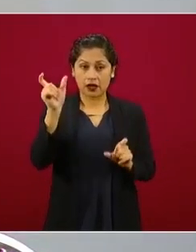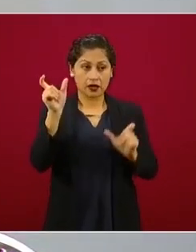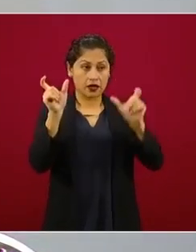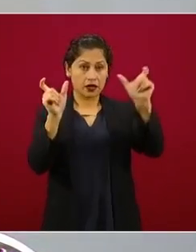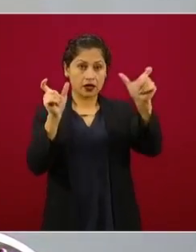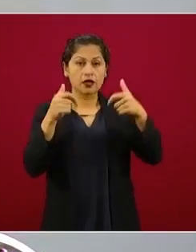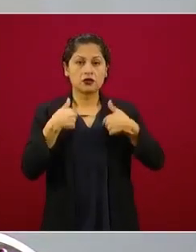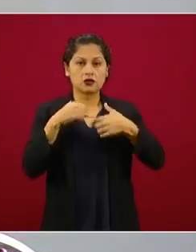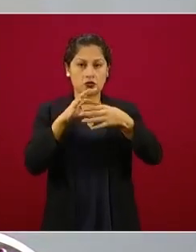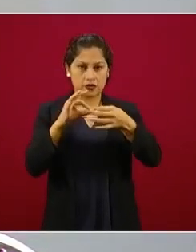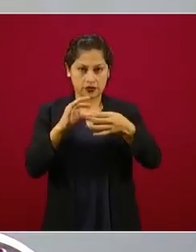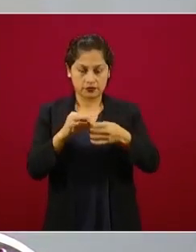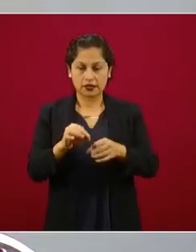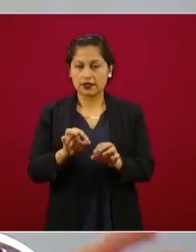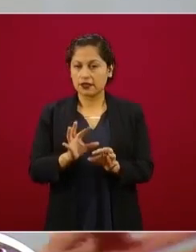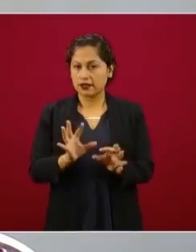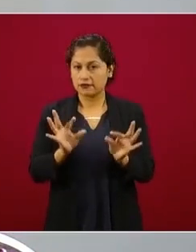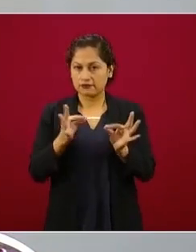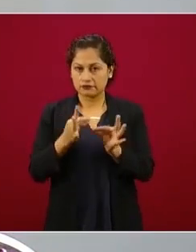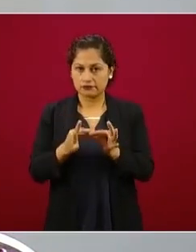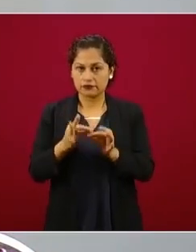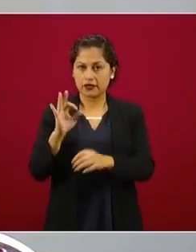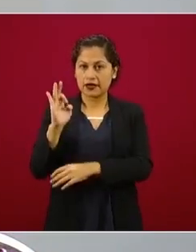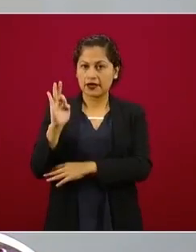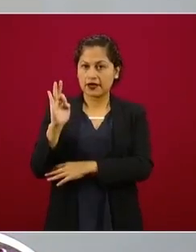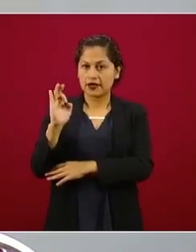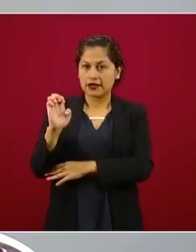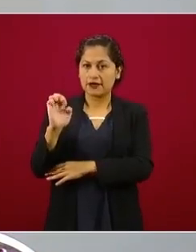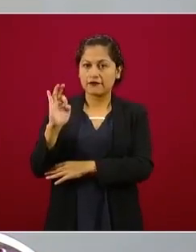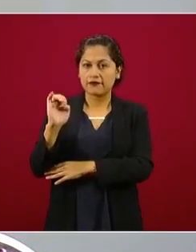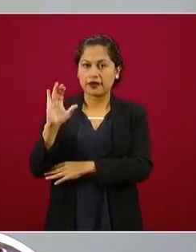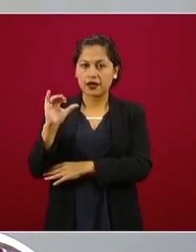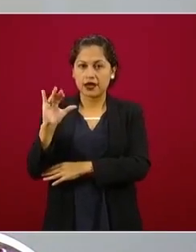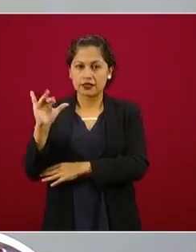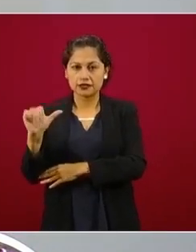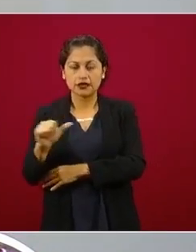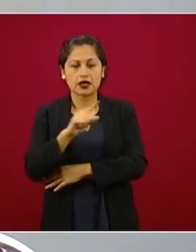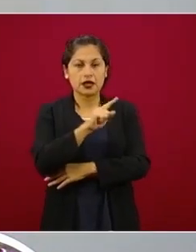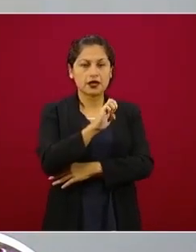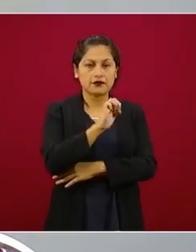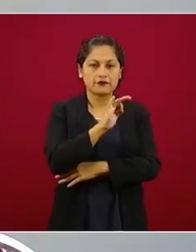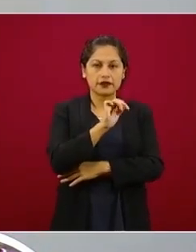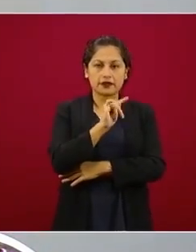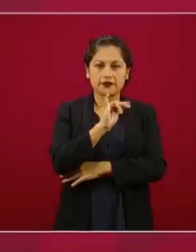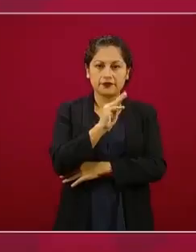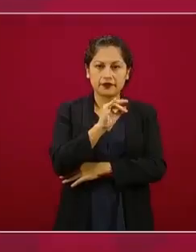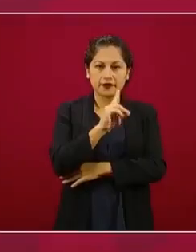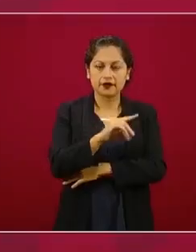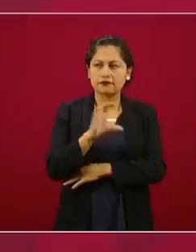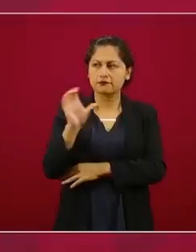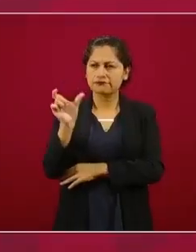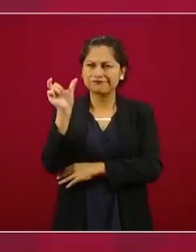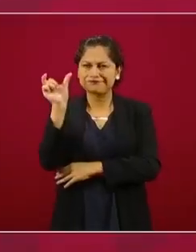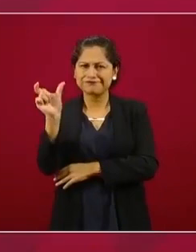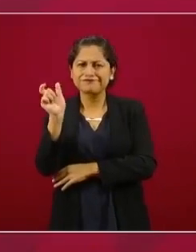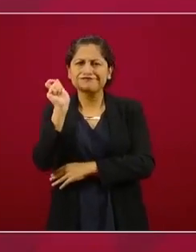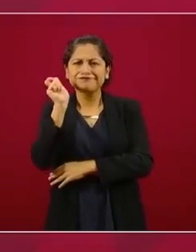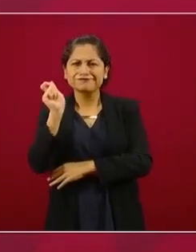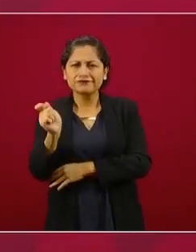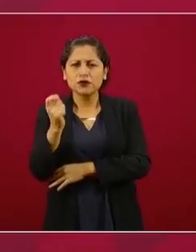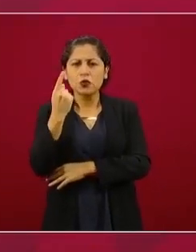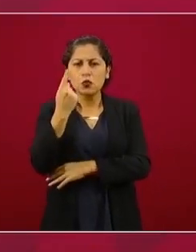sencilla. Eficacia y efectividad. Eficacia es la capacidad de un instrumento,